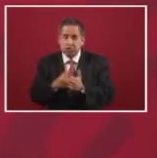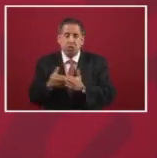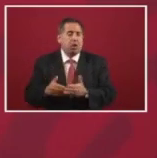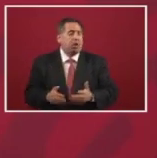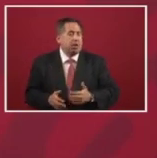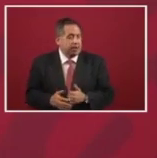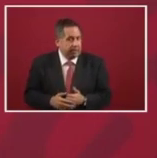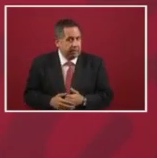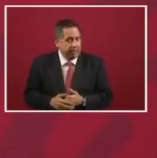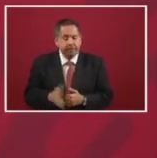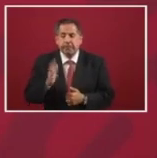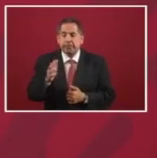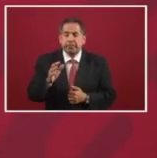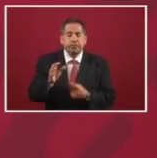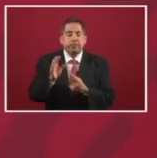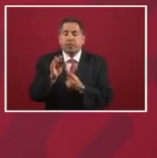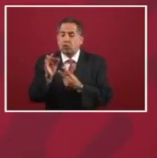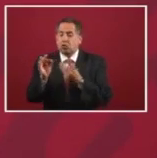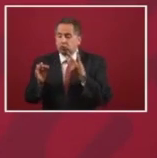Entonces, ya hay opciones y